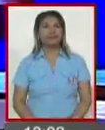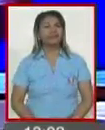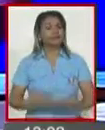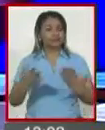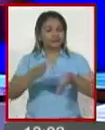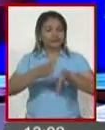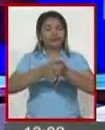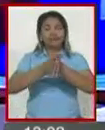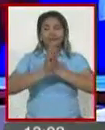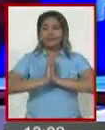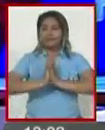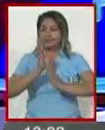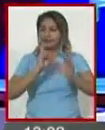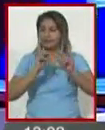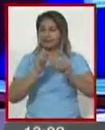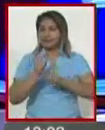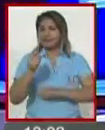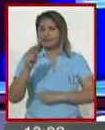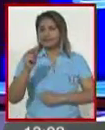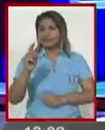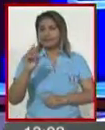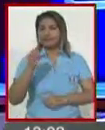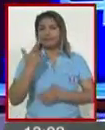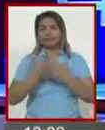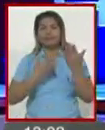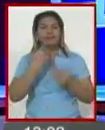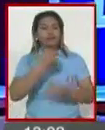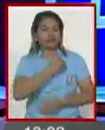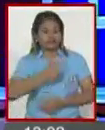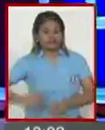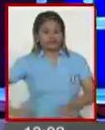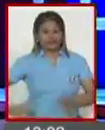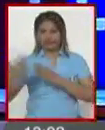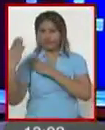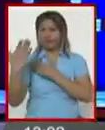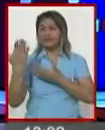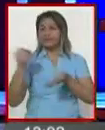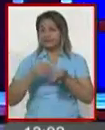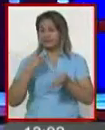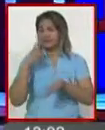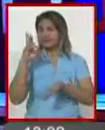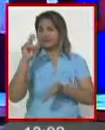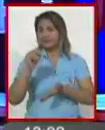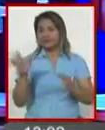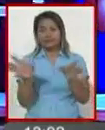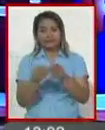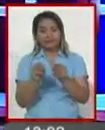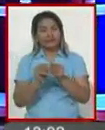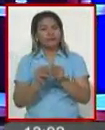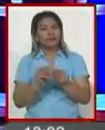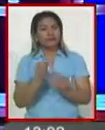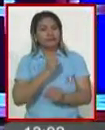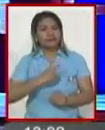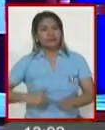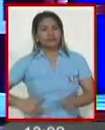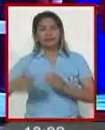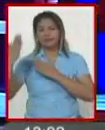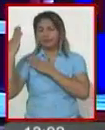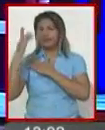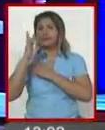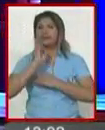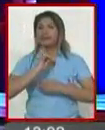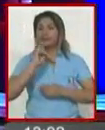Y sobre este pedido de diálogo por parte de Andecruz, ¿qué dice la gobernación de Santa Cruz? Ha ratificado que no habrá ninguna reunión con el gobernador de Santa Cruz,